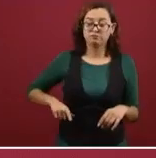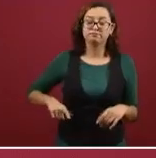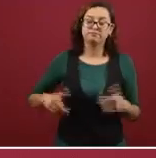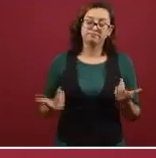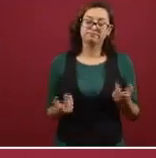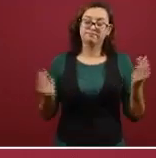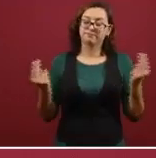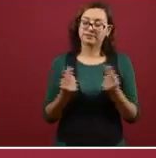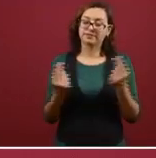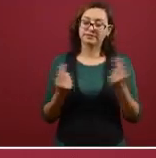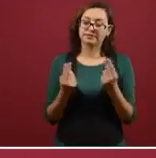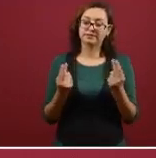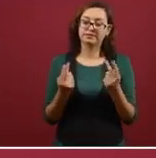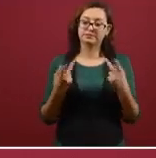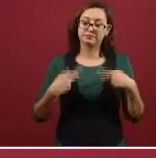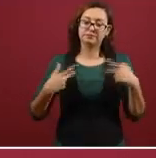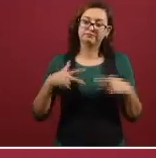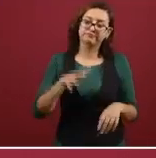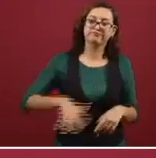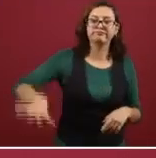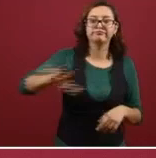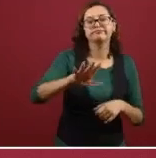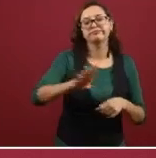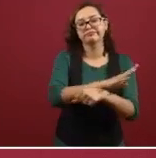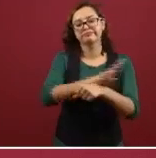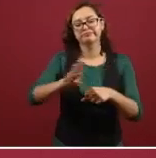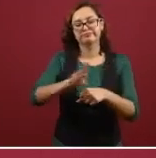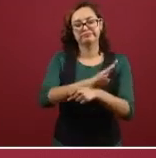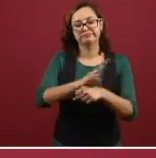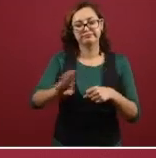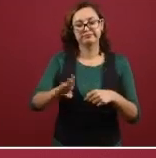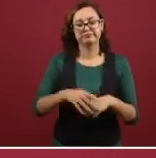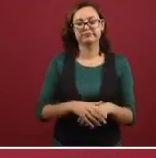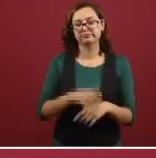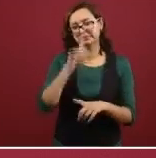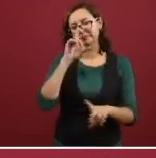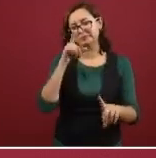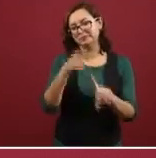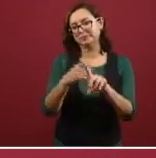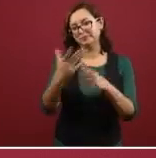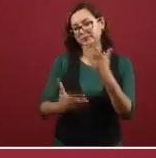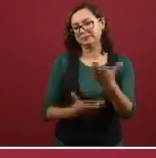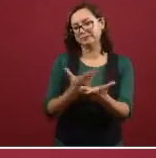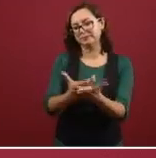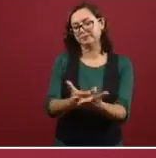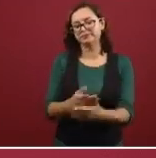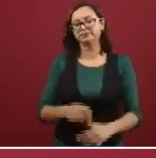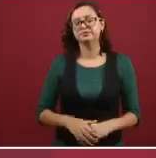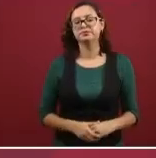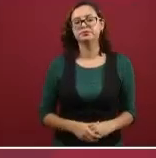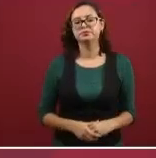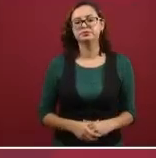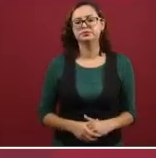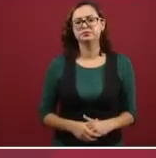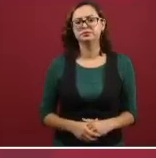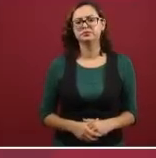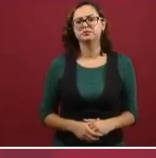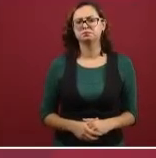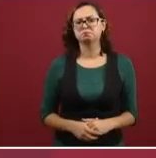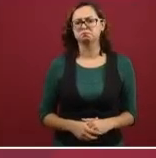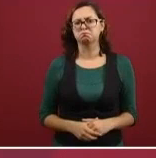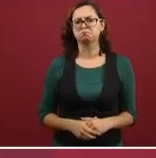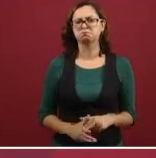benéfico para los intereses de la nación. Ese es el planteamiento. Entonces, van bien las